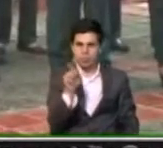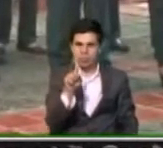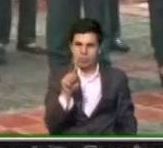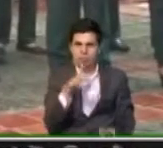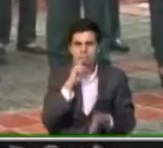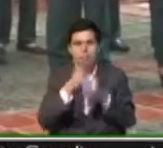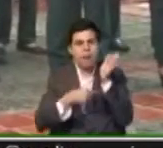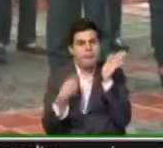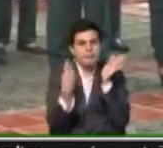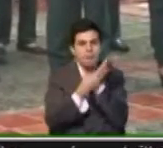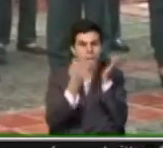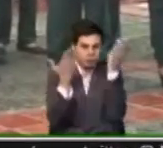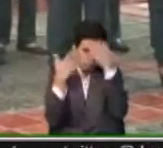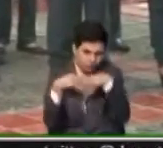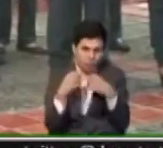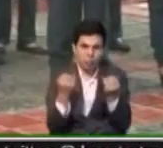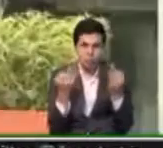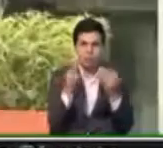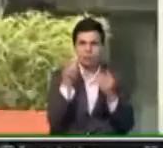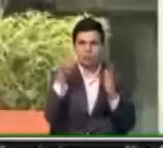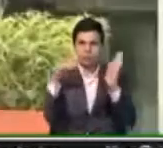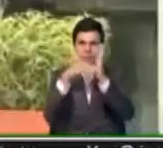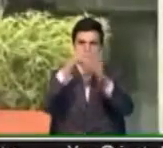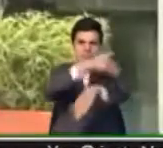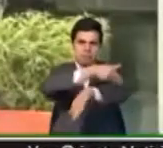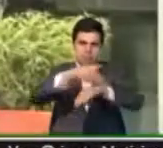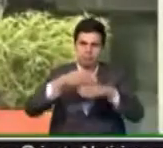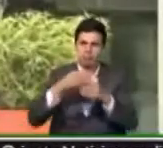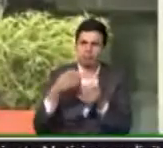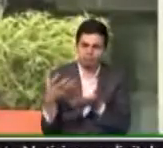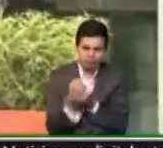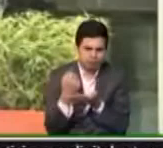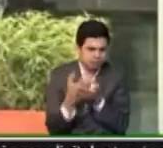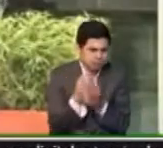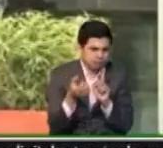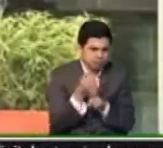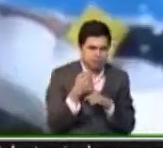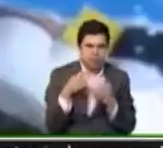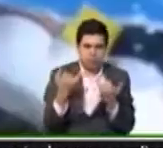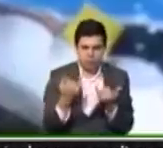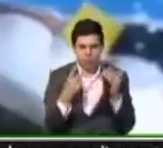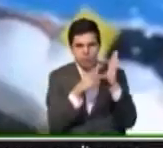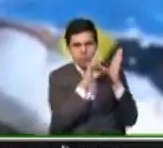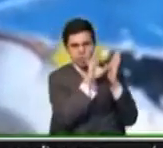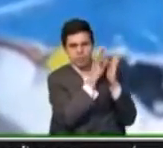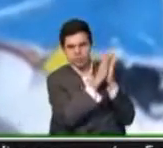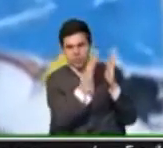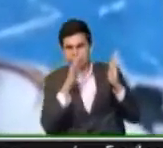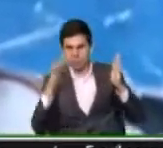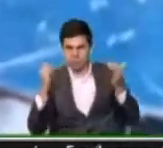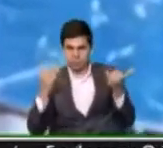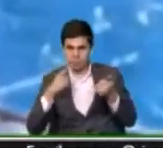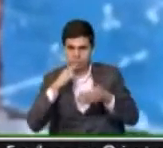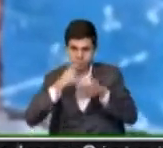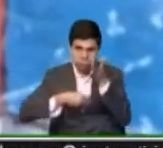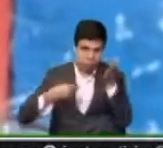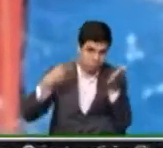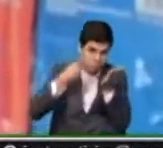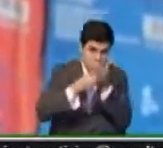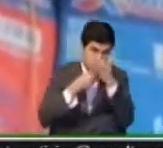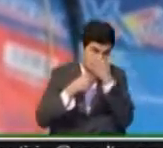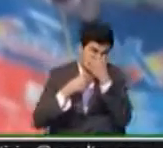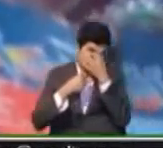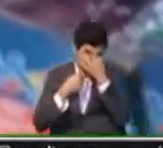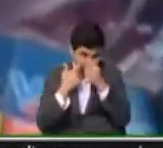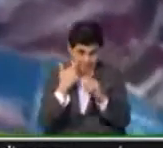se han aumentado. Más de 7 mil millones de pesos se han aprendido en lo que va corrido del año. El contrabando, pese a los constantes golpes que se han